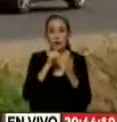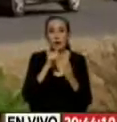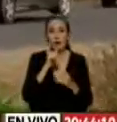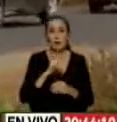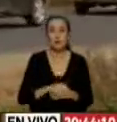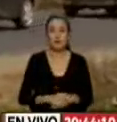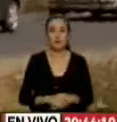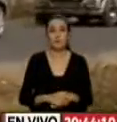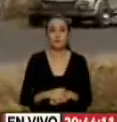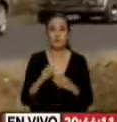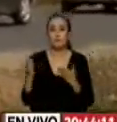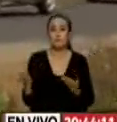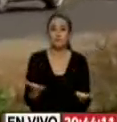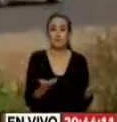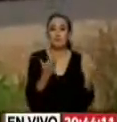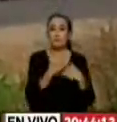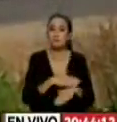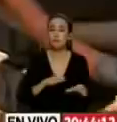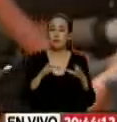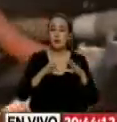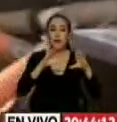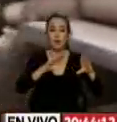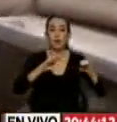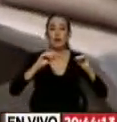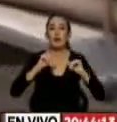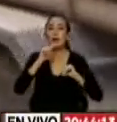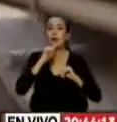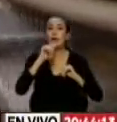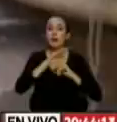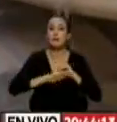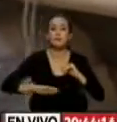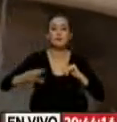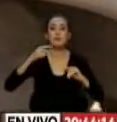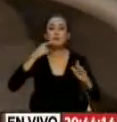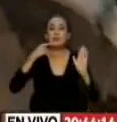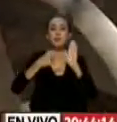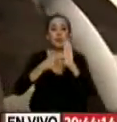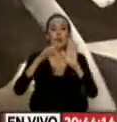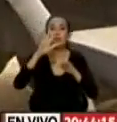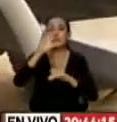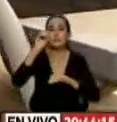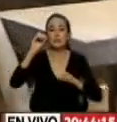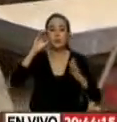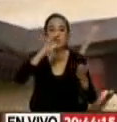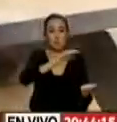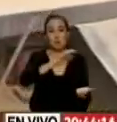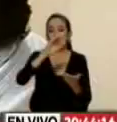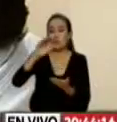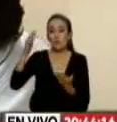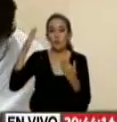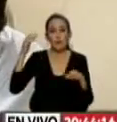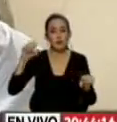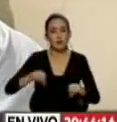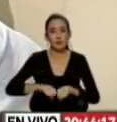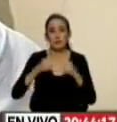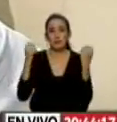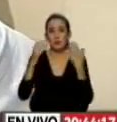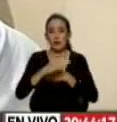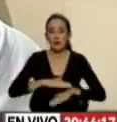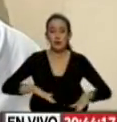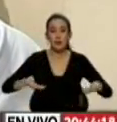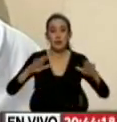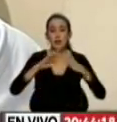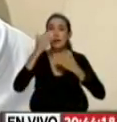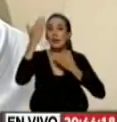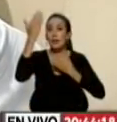El Cabildo de Durán habilitó la toma de agua de San Enrique y anunció el envío de 50 tanqueros a las zonas afectadas, en tanto que el